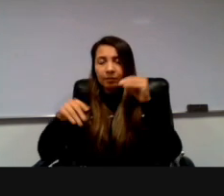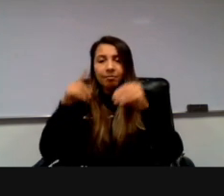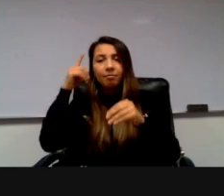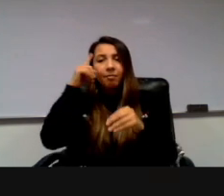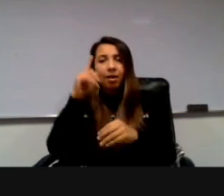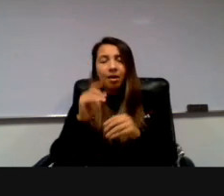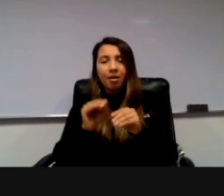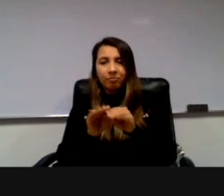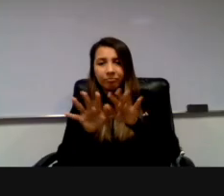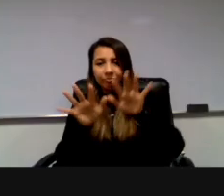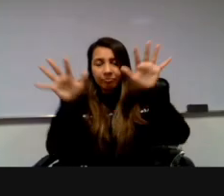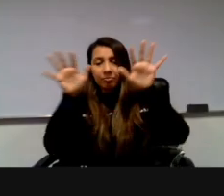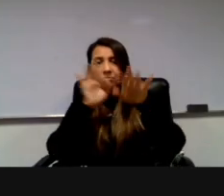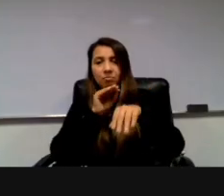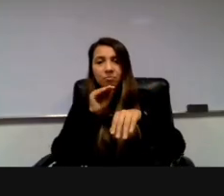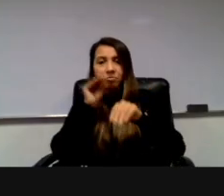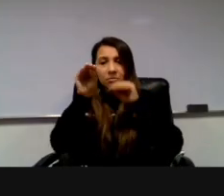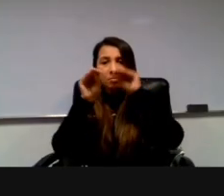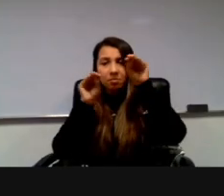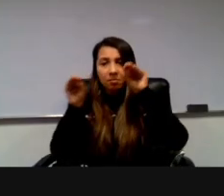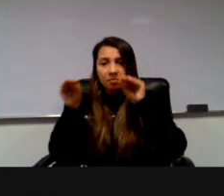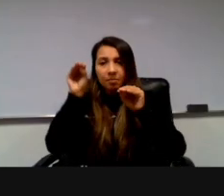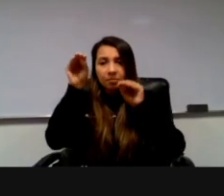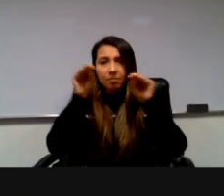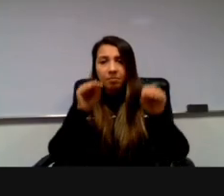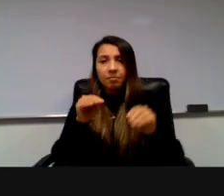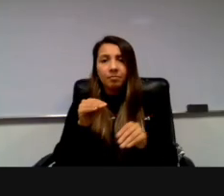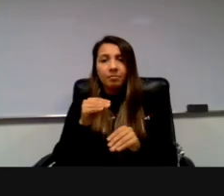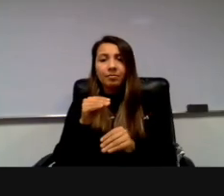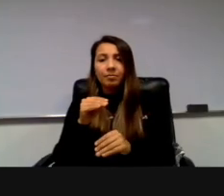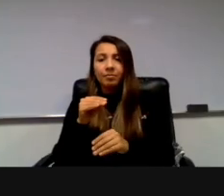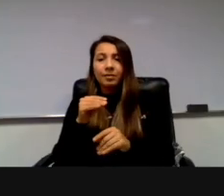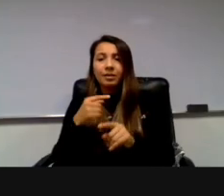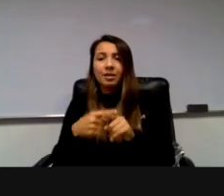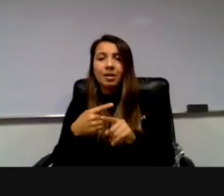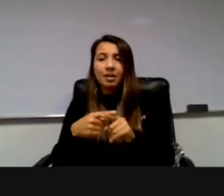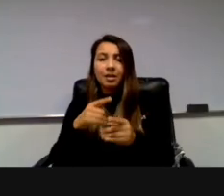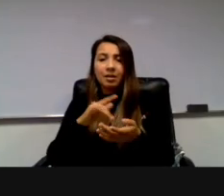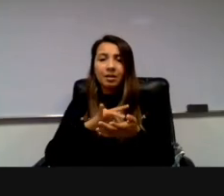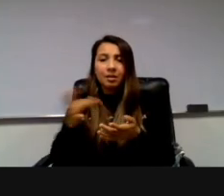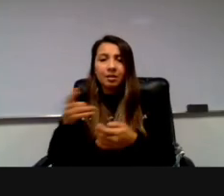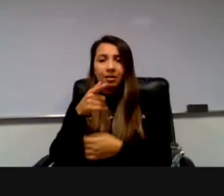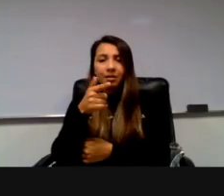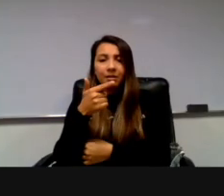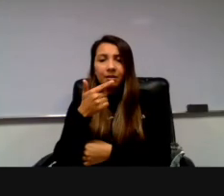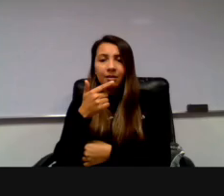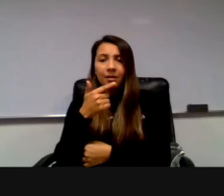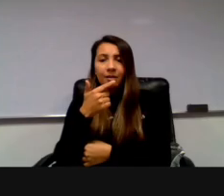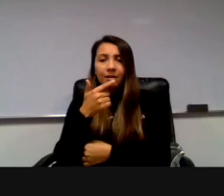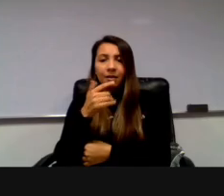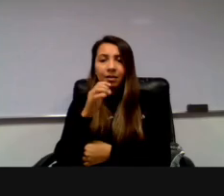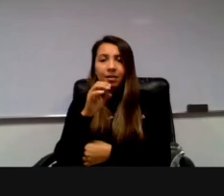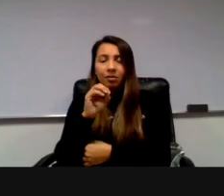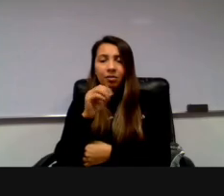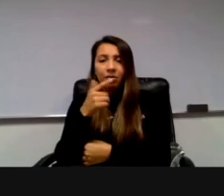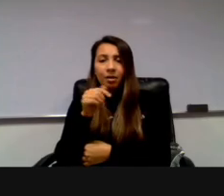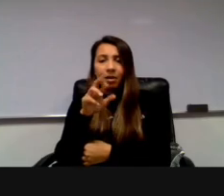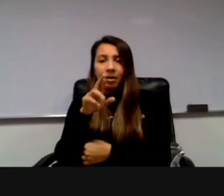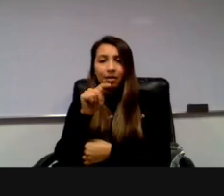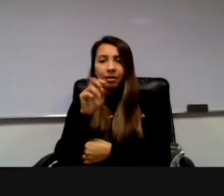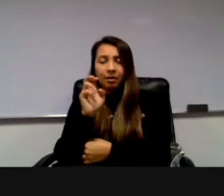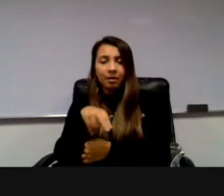universal por Peter Gogarten, que también pues es uno de los investigadores más creativos,